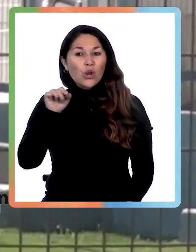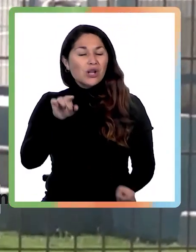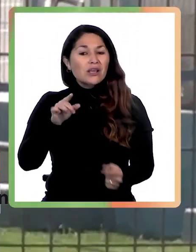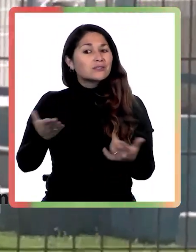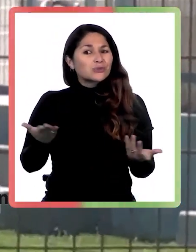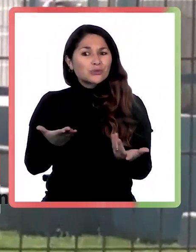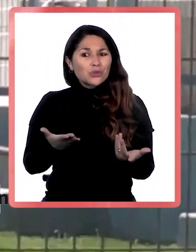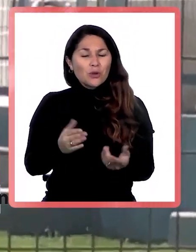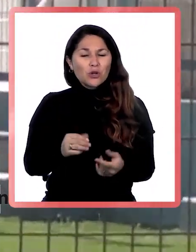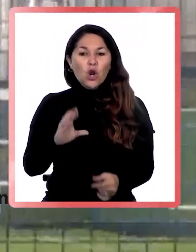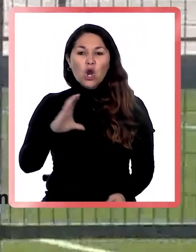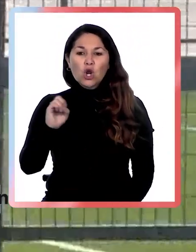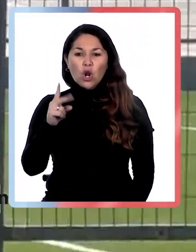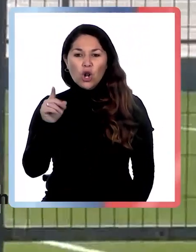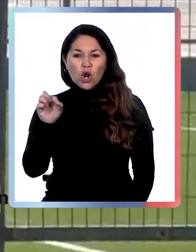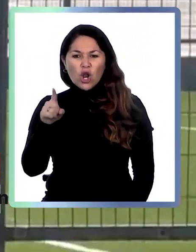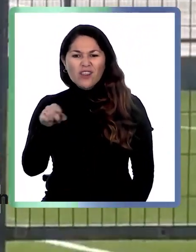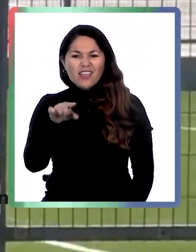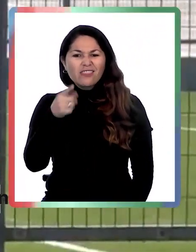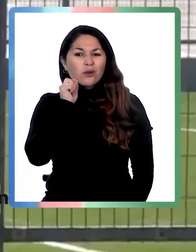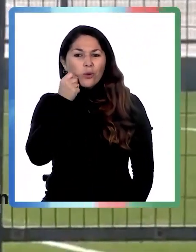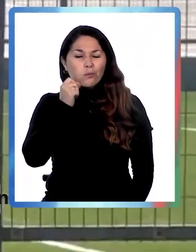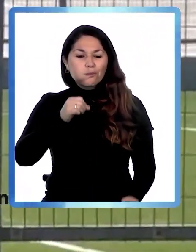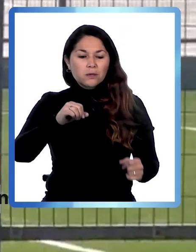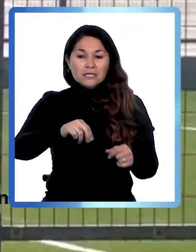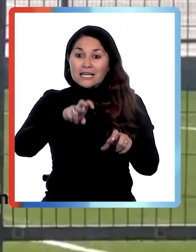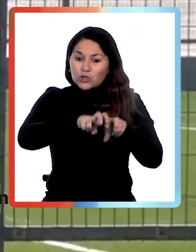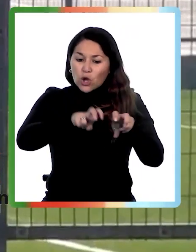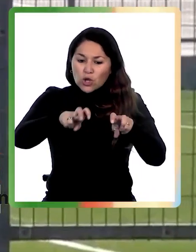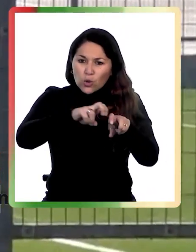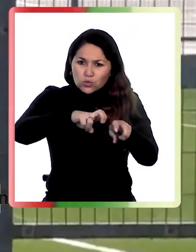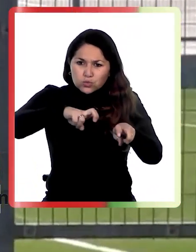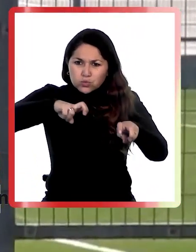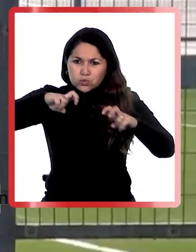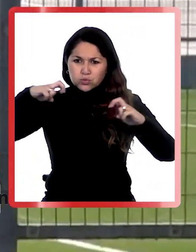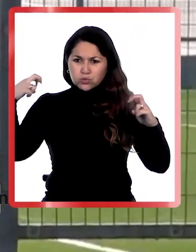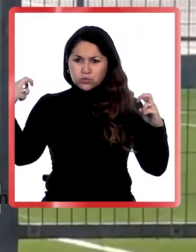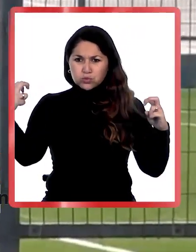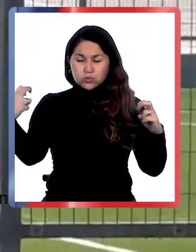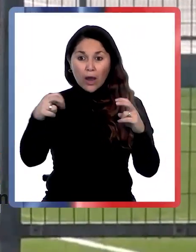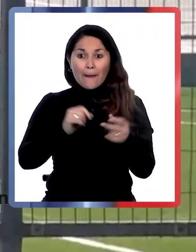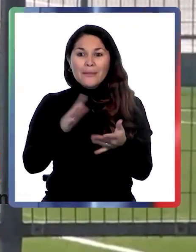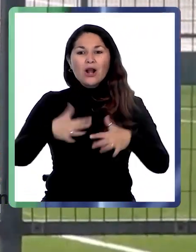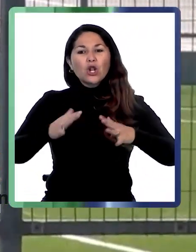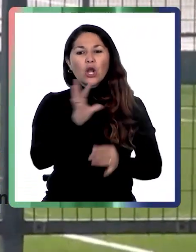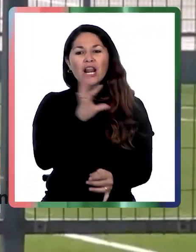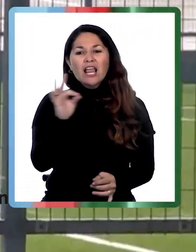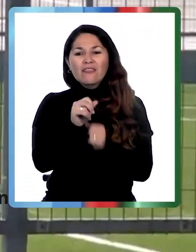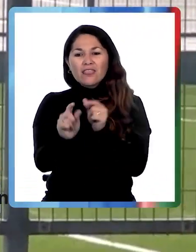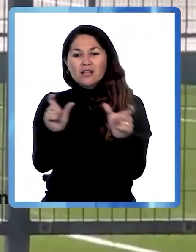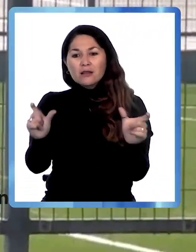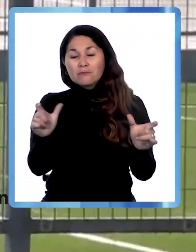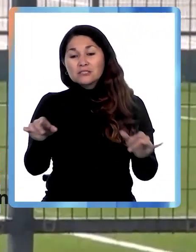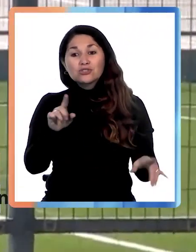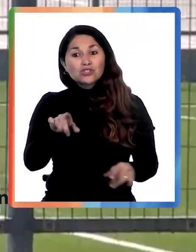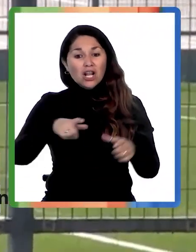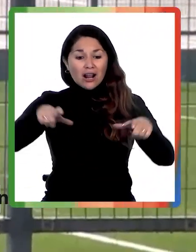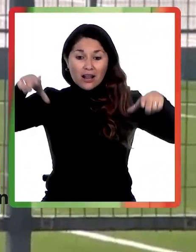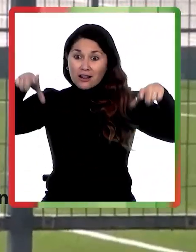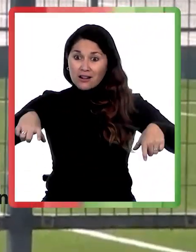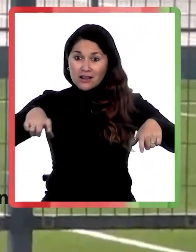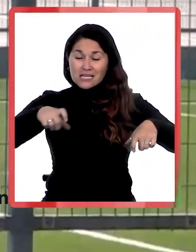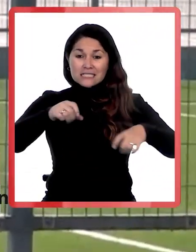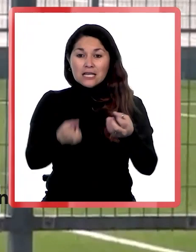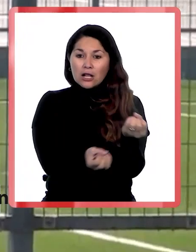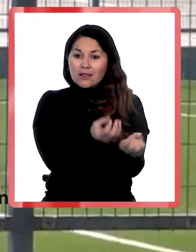apertura Total como los llamados codos que se refieren a las graderías laterales que facilitarán un aforo de 500 personas y lo referido